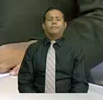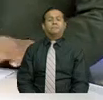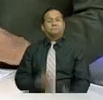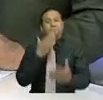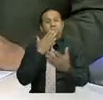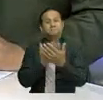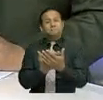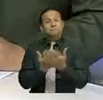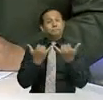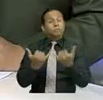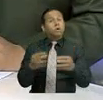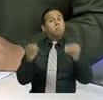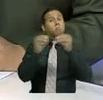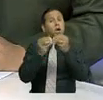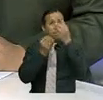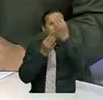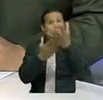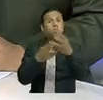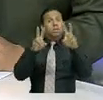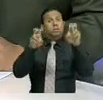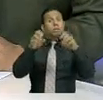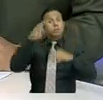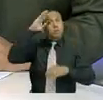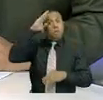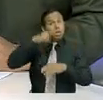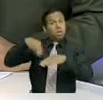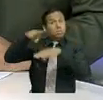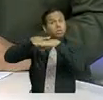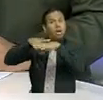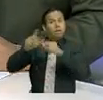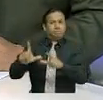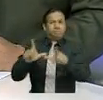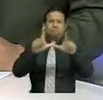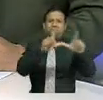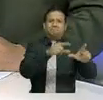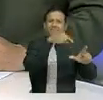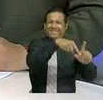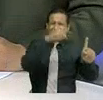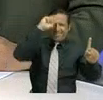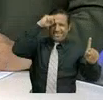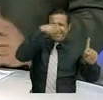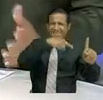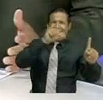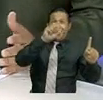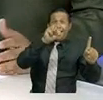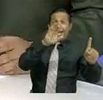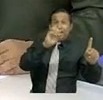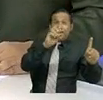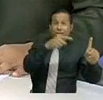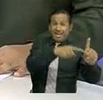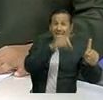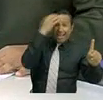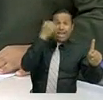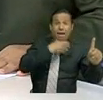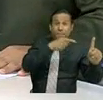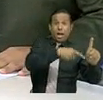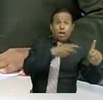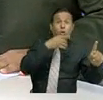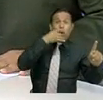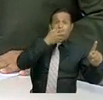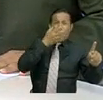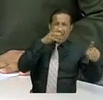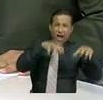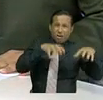Gracias, y así es. Ahora le contamos que la Policía Nacional entregó un reconocimiento a Anthony Hernández, el niño ambateño que cuida a su perro colocándole una